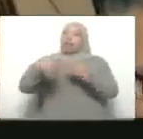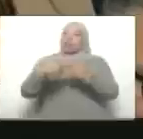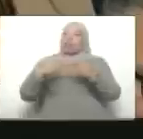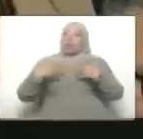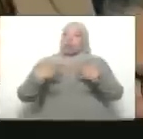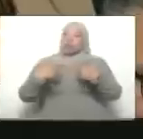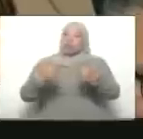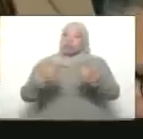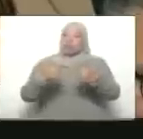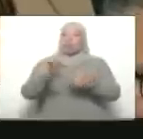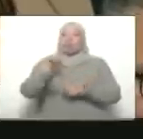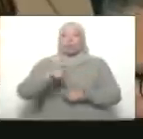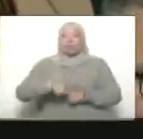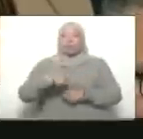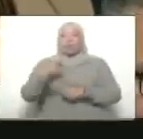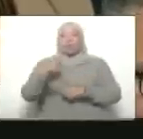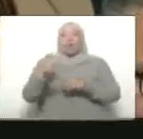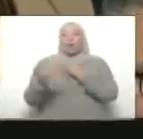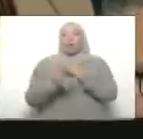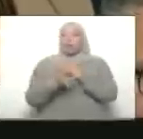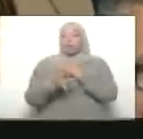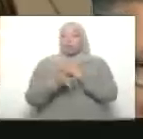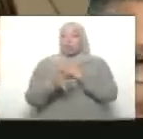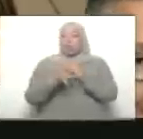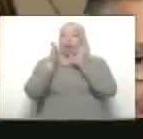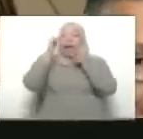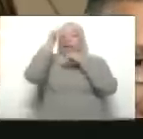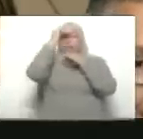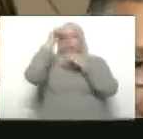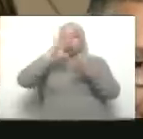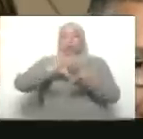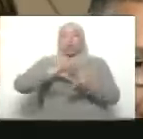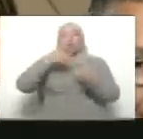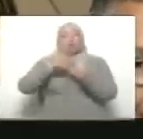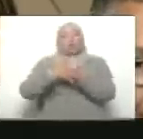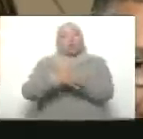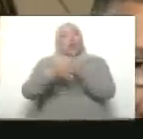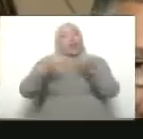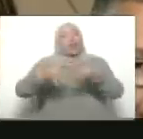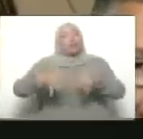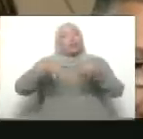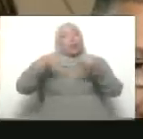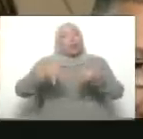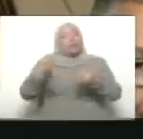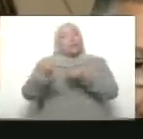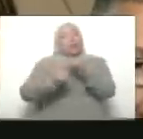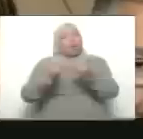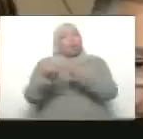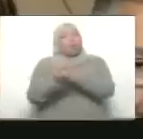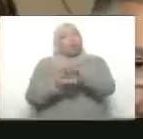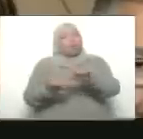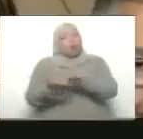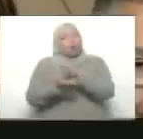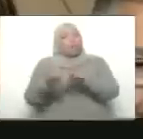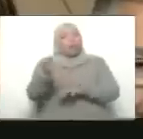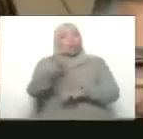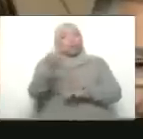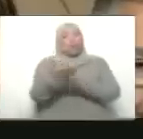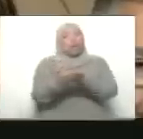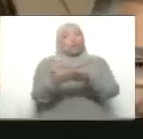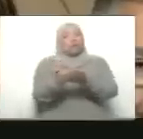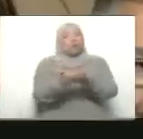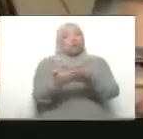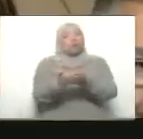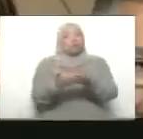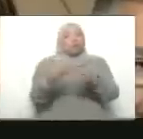salud promover también plataformas tecnológicas para la atención del cambio climático para la soberanía agroalimentaria para la Inteligencia artificial